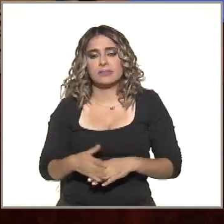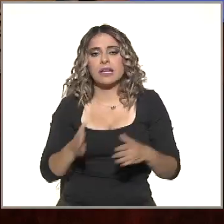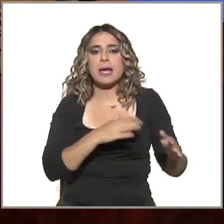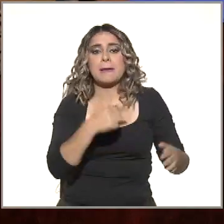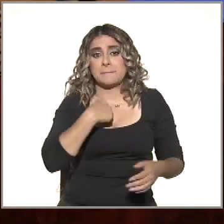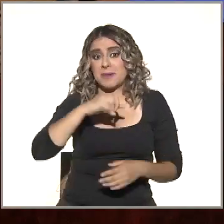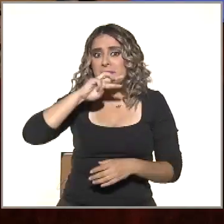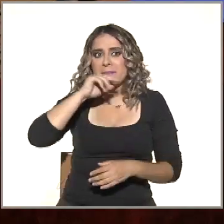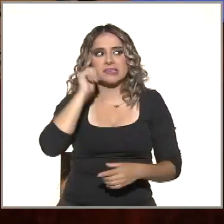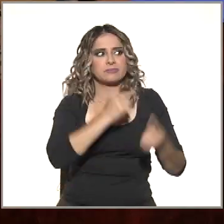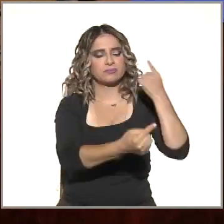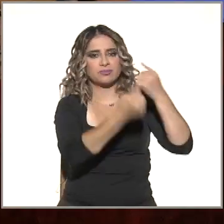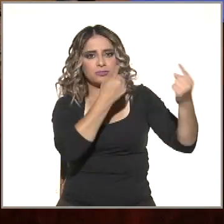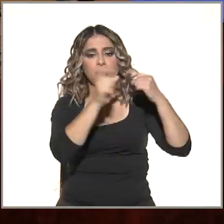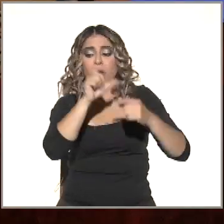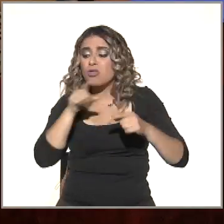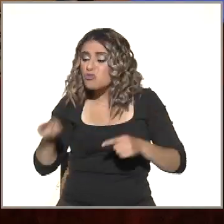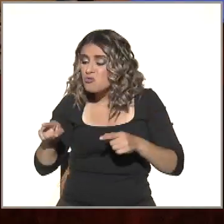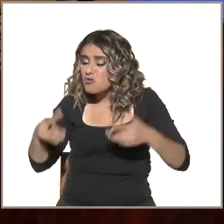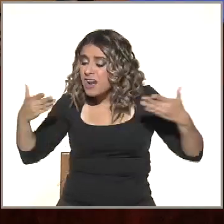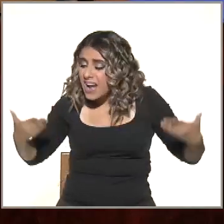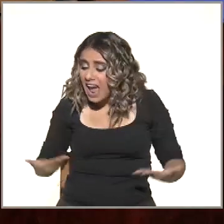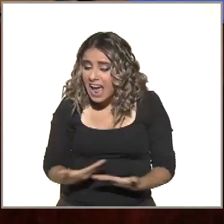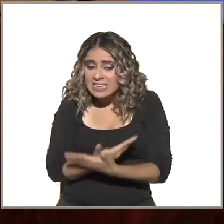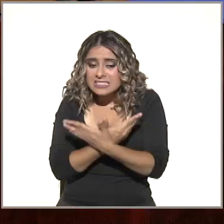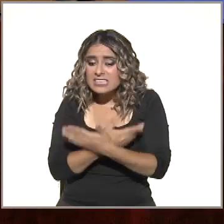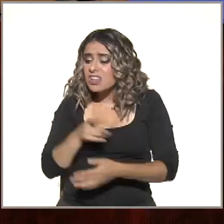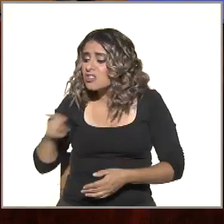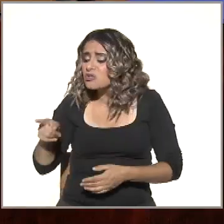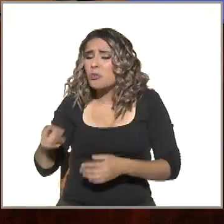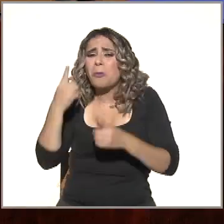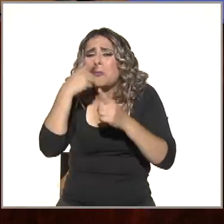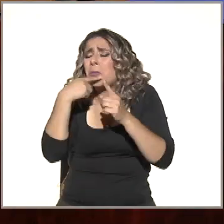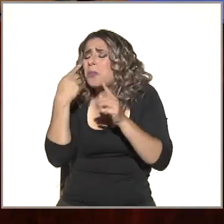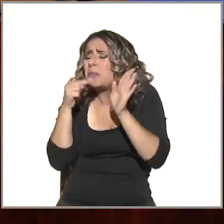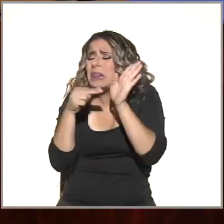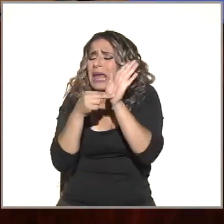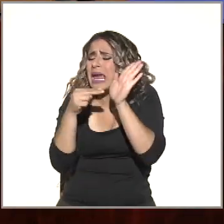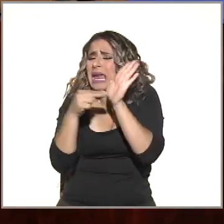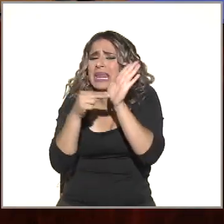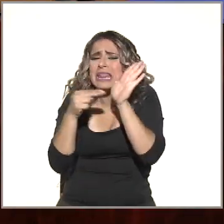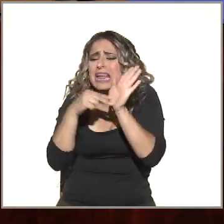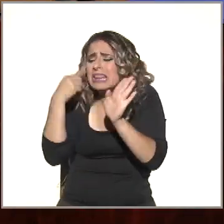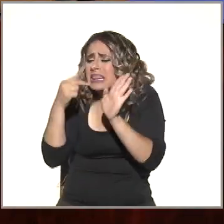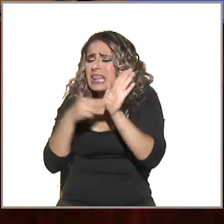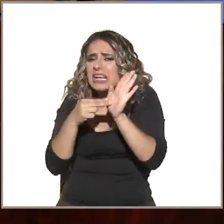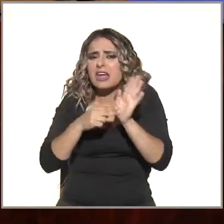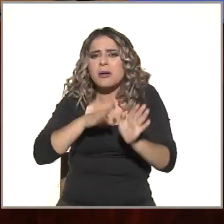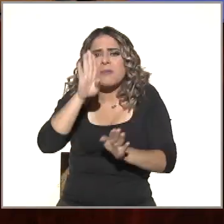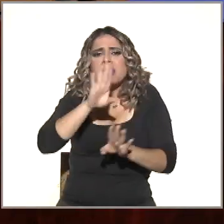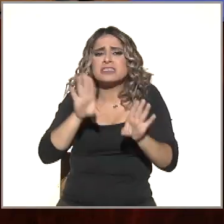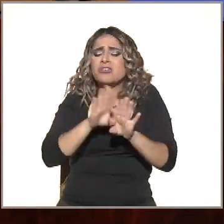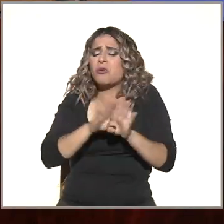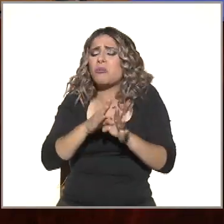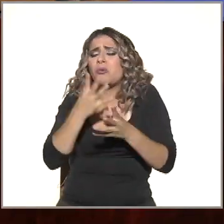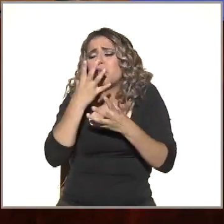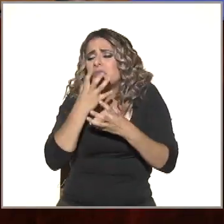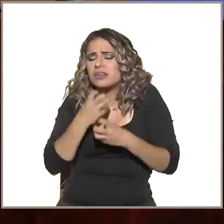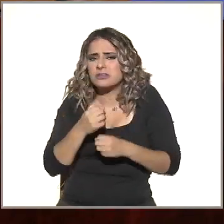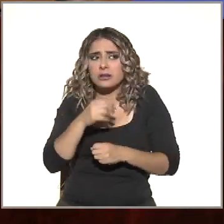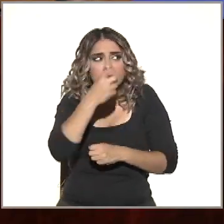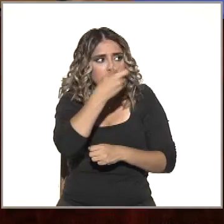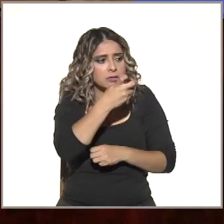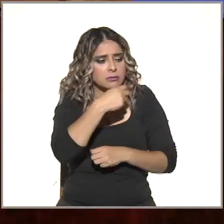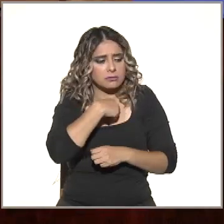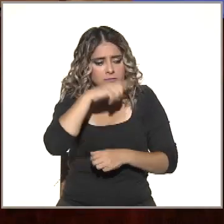me decía, cuando naciste estabas toda prietita. Dice, con tono de pesar, y siempre me creí fea,